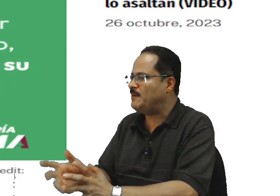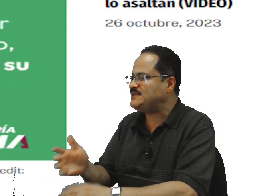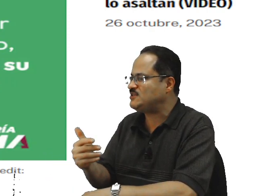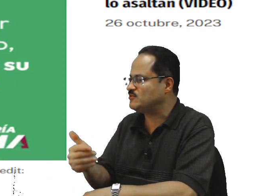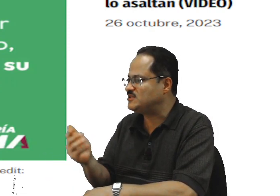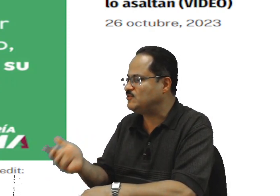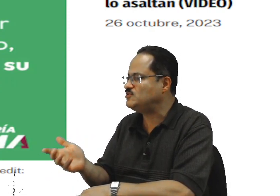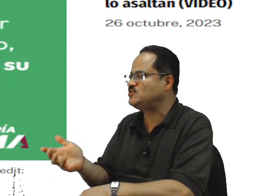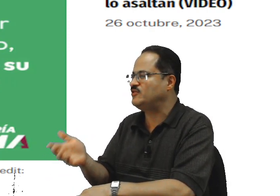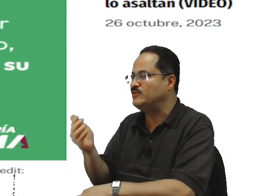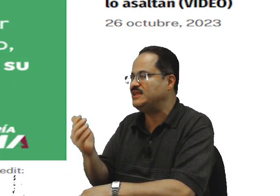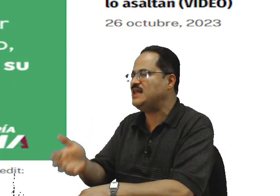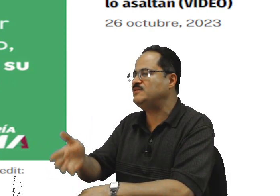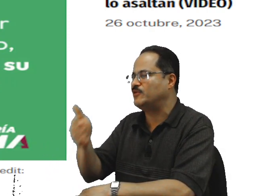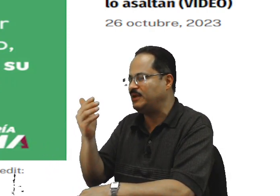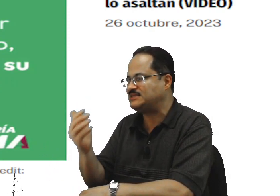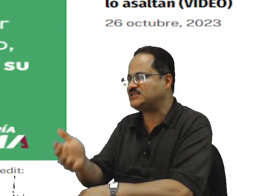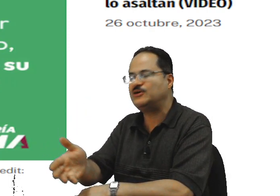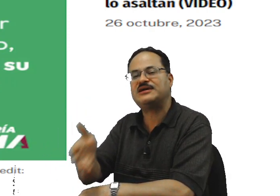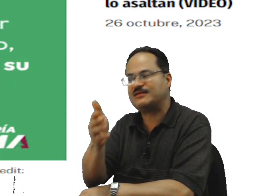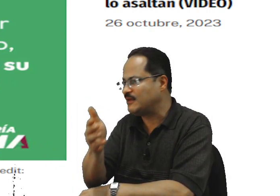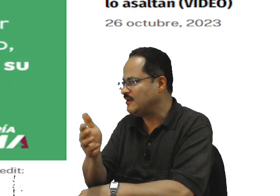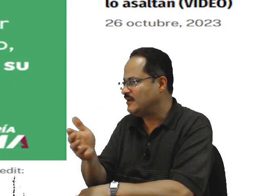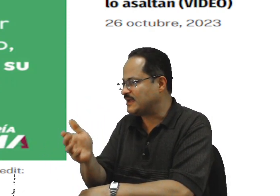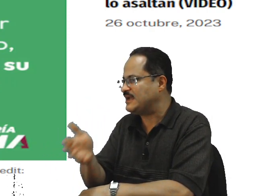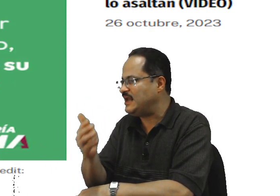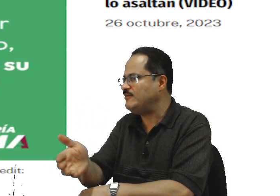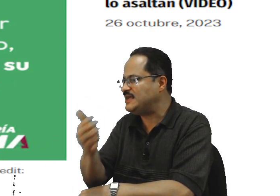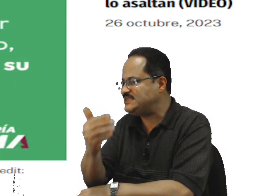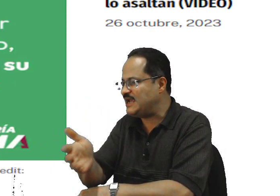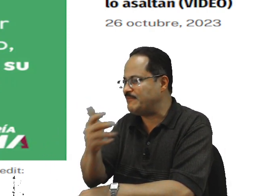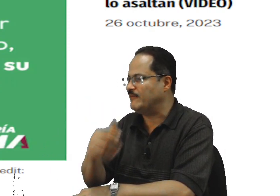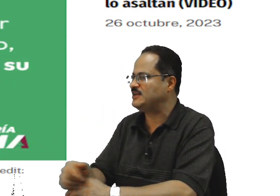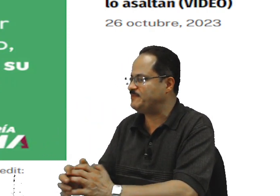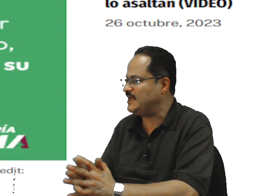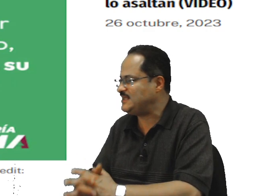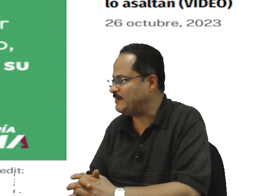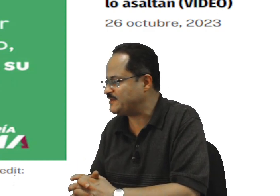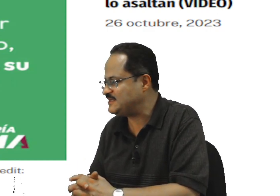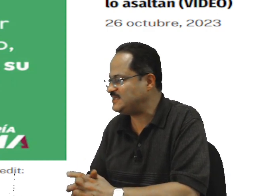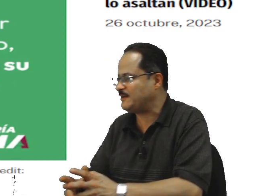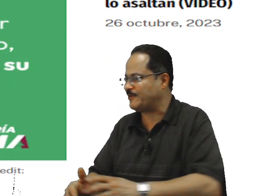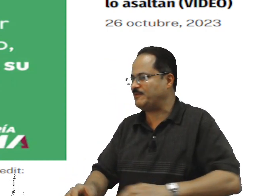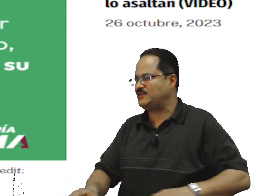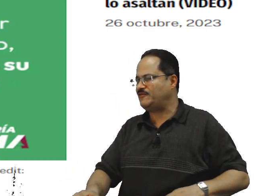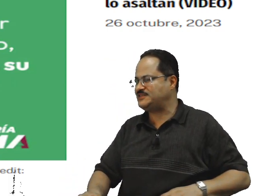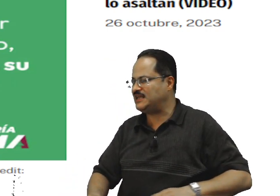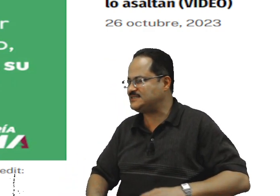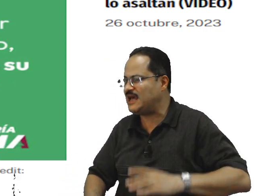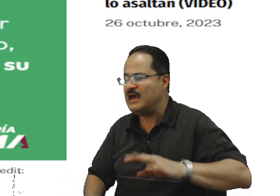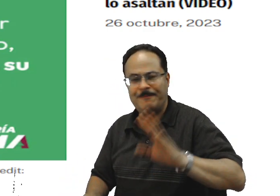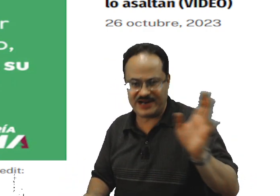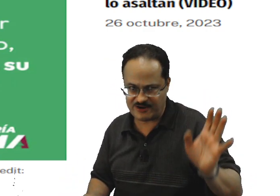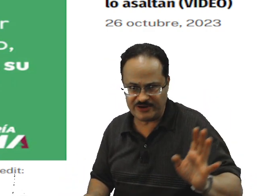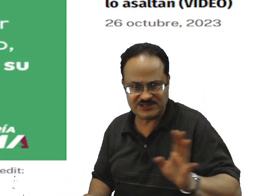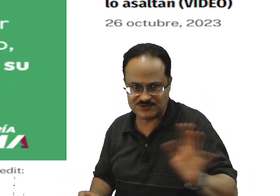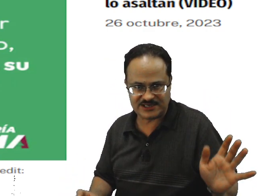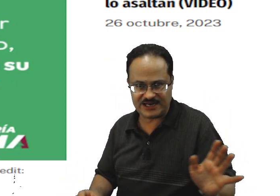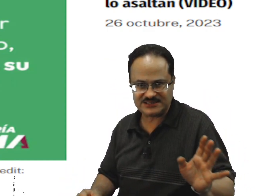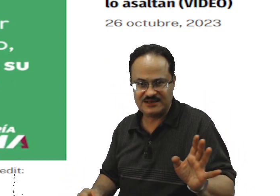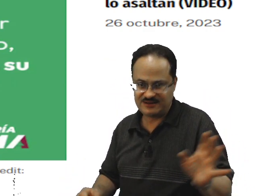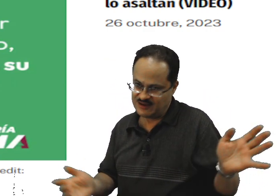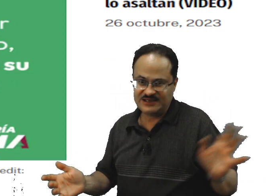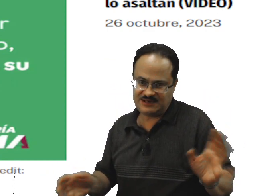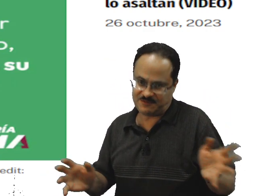incluso basa a su discurso de unidad y movilización que Claudia shena un aspirante a la presidencia por el partido oficialista pregona en sus